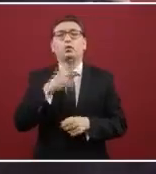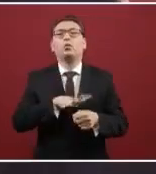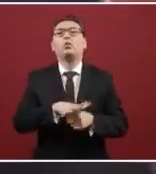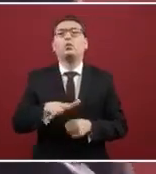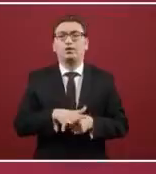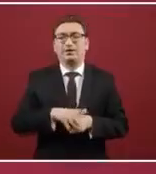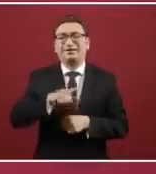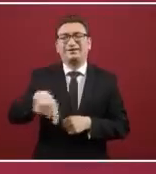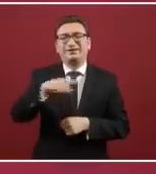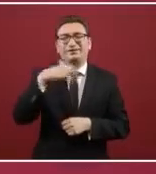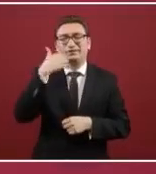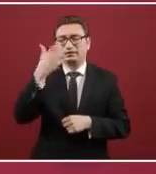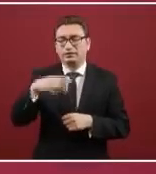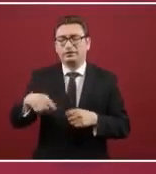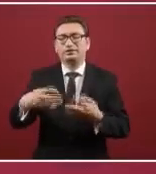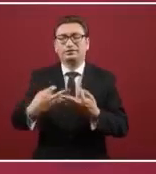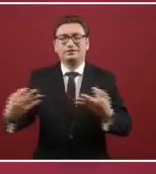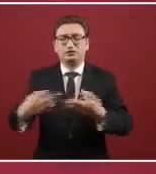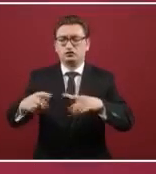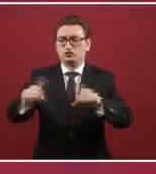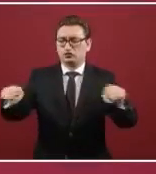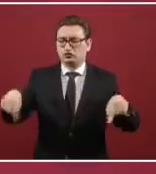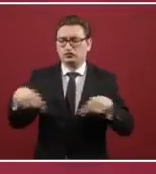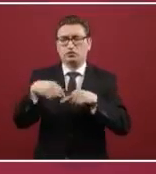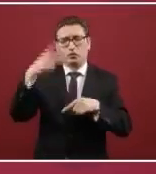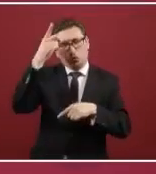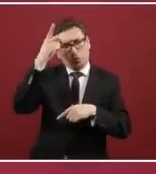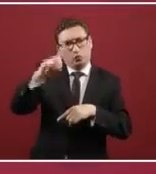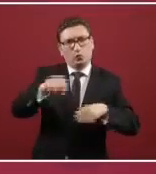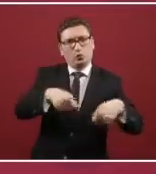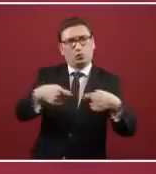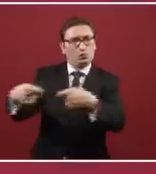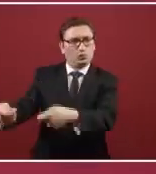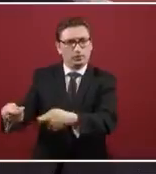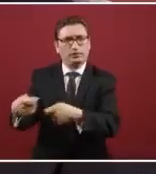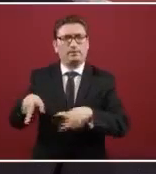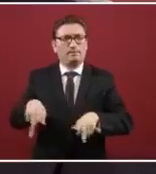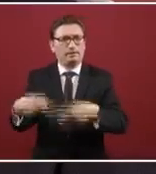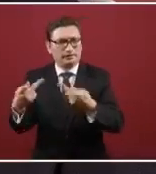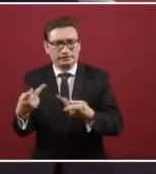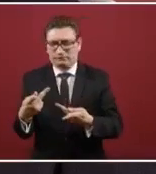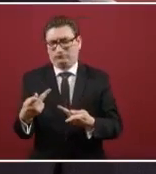era entregar la propiedad, en propiedad, las costas.